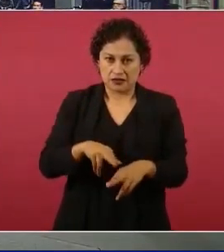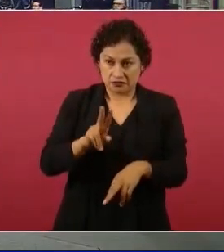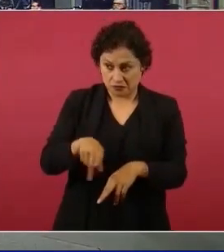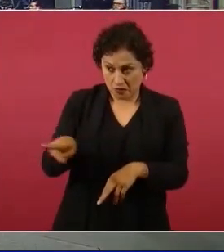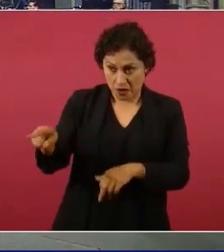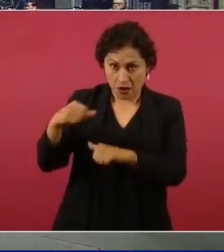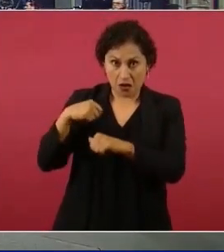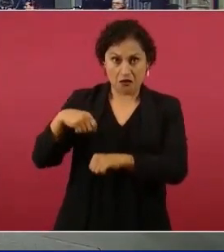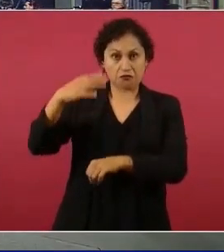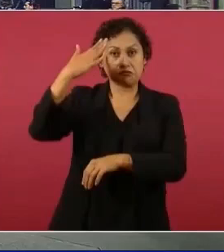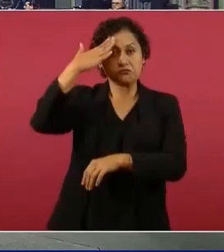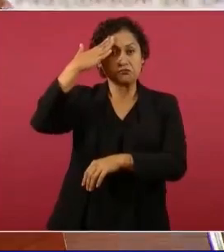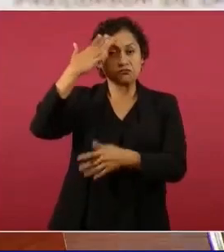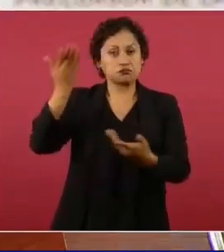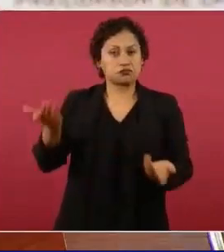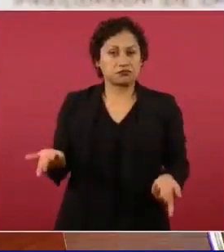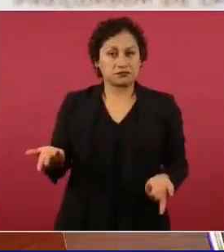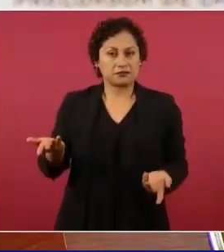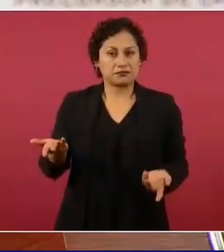Y el Reforma